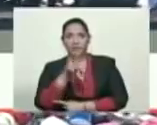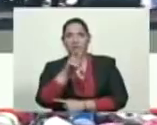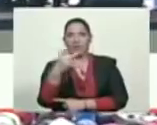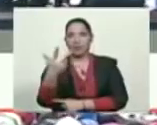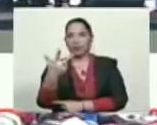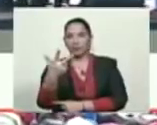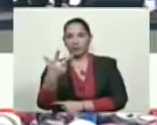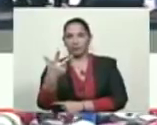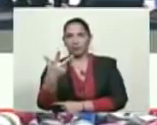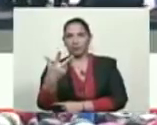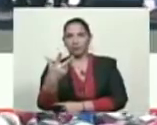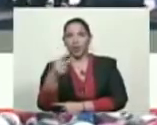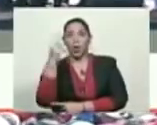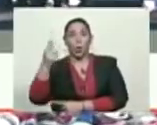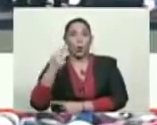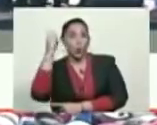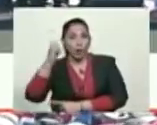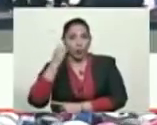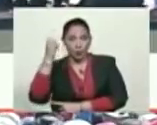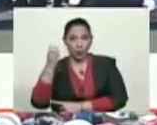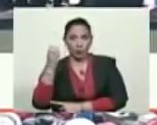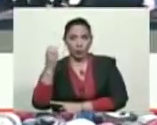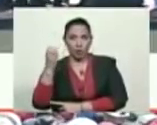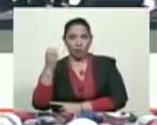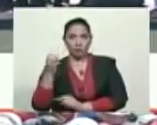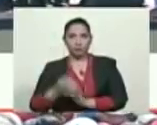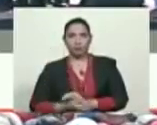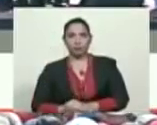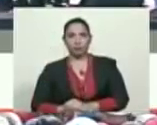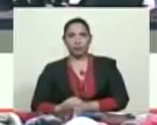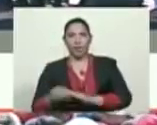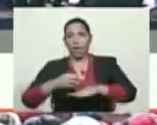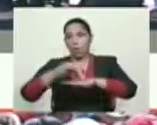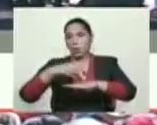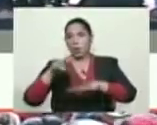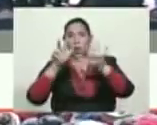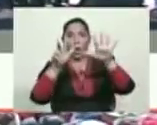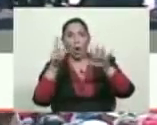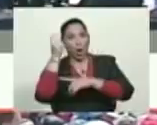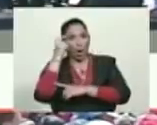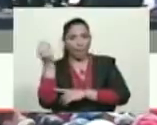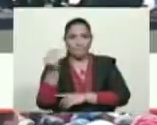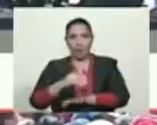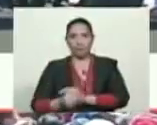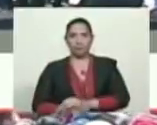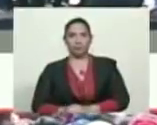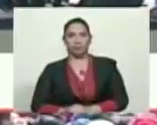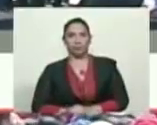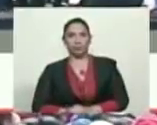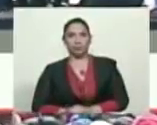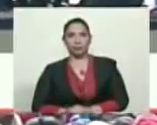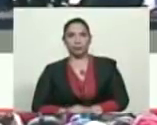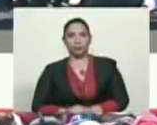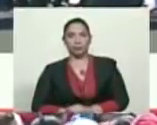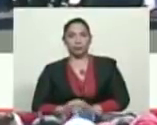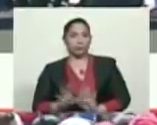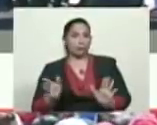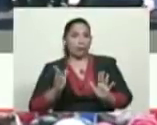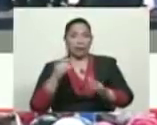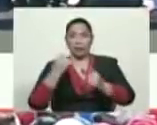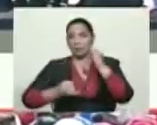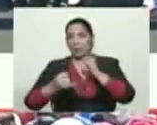23, la Unión Europea, que es chévere, nos dio 8 días más, que se vencen el sábado.